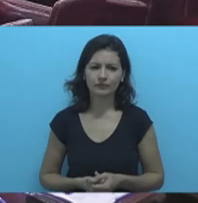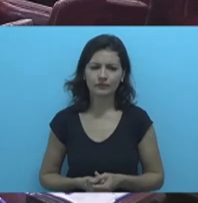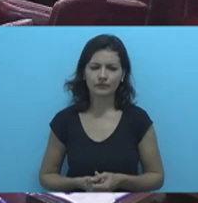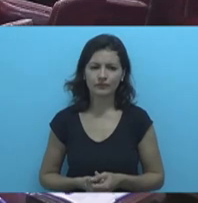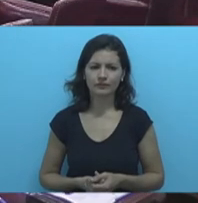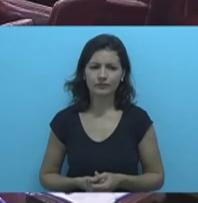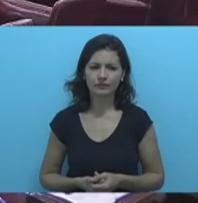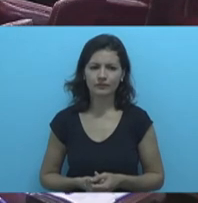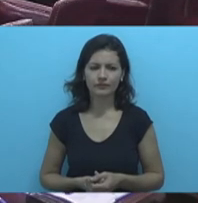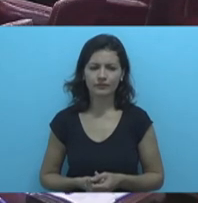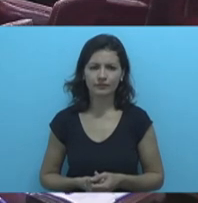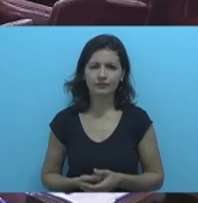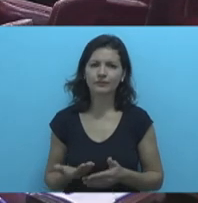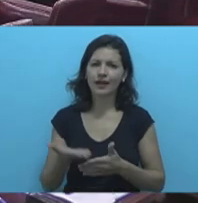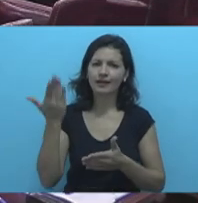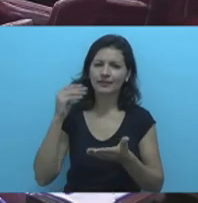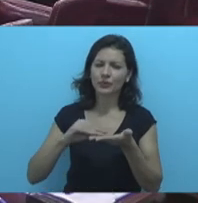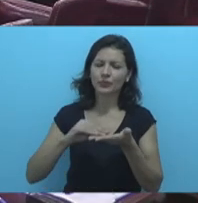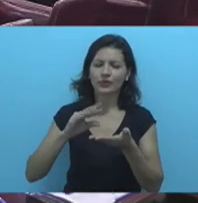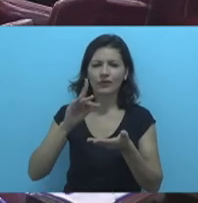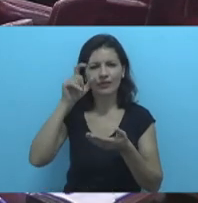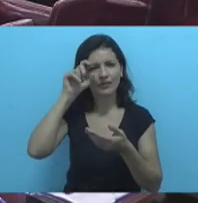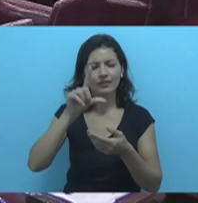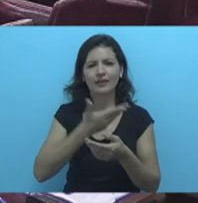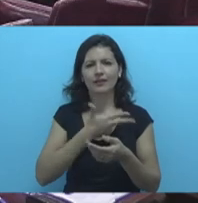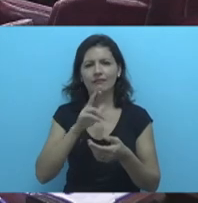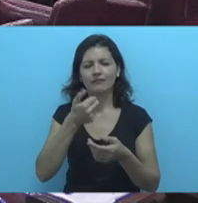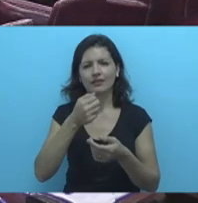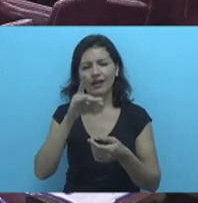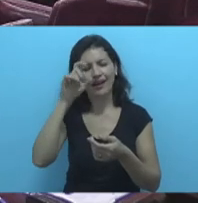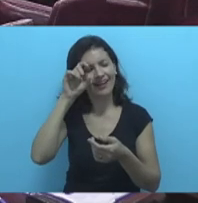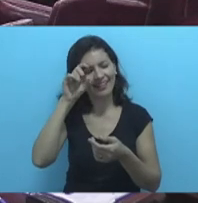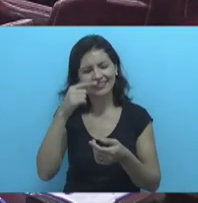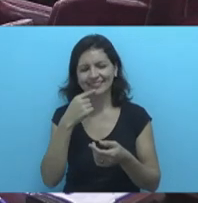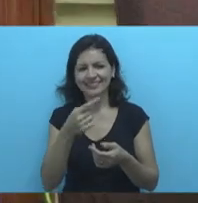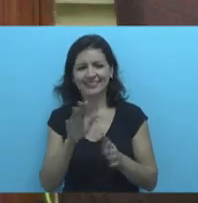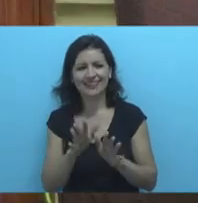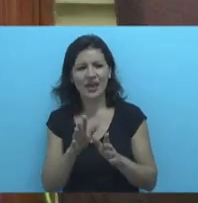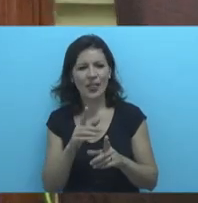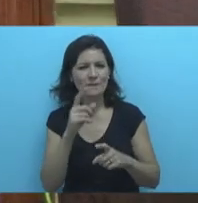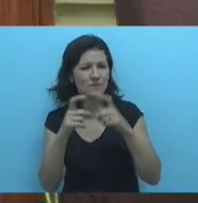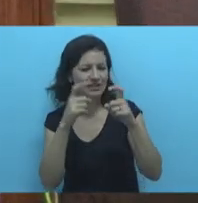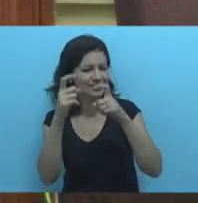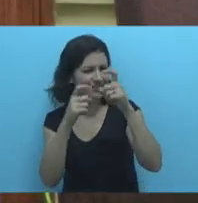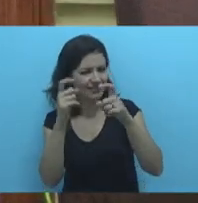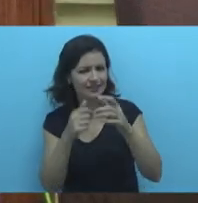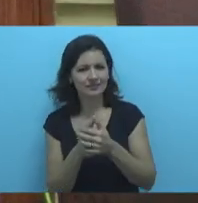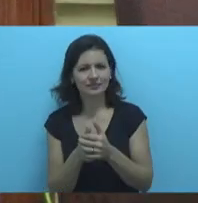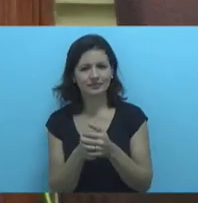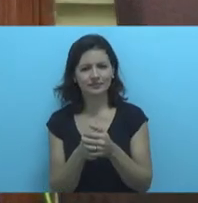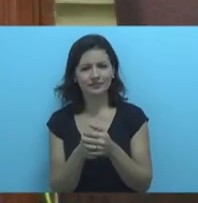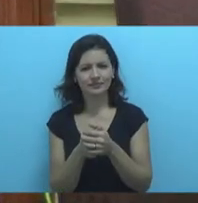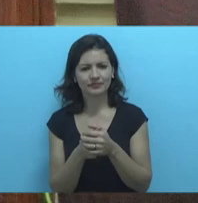Decía el diputado del Frade, ¿no? Decir la poesía como para saltar las